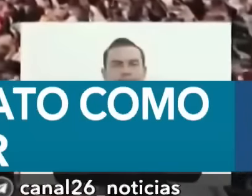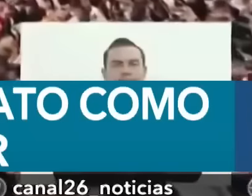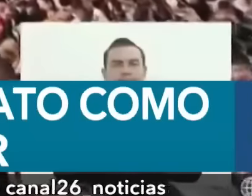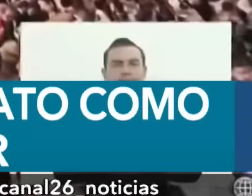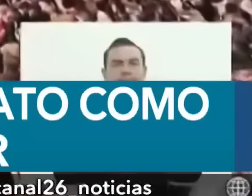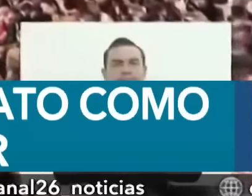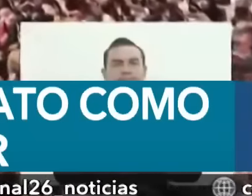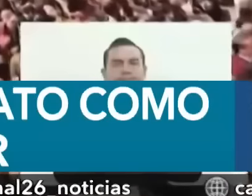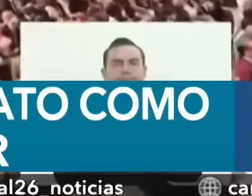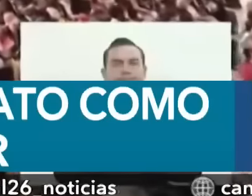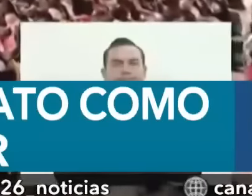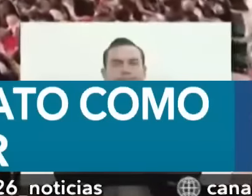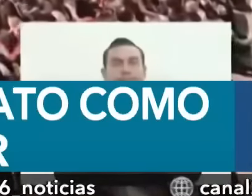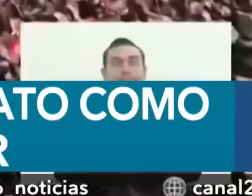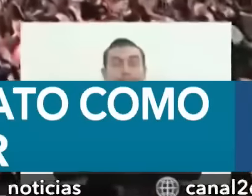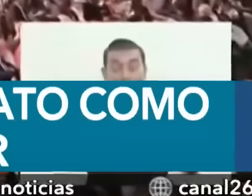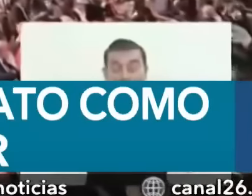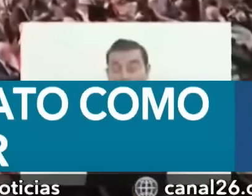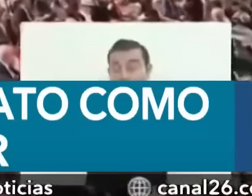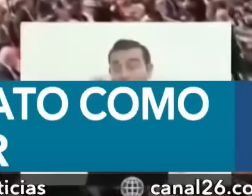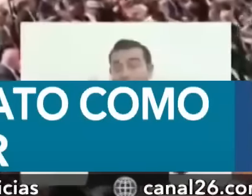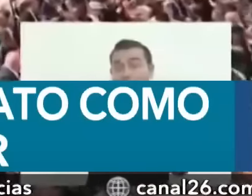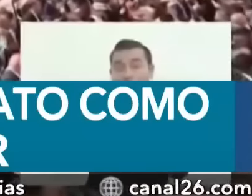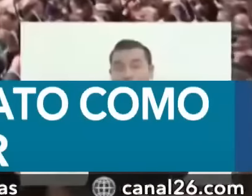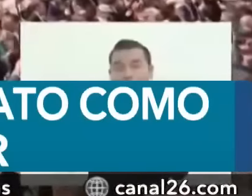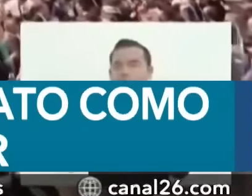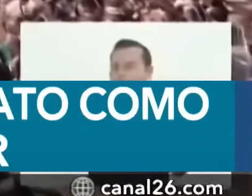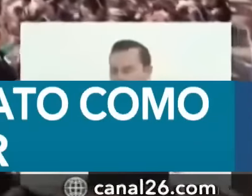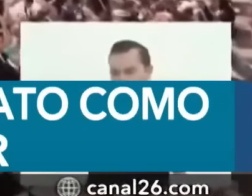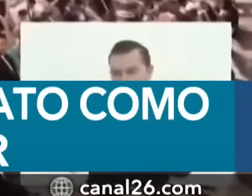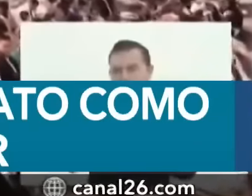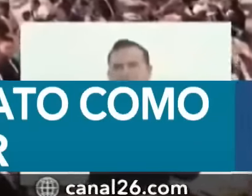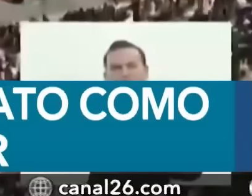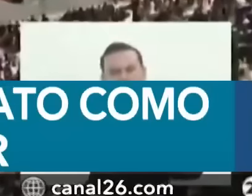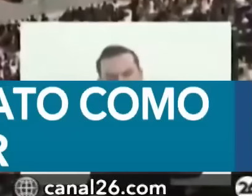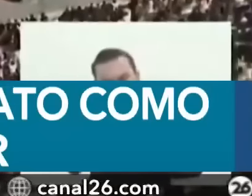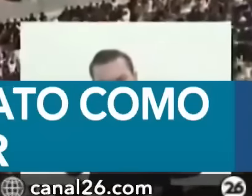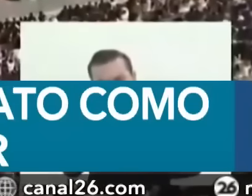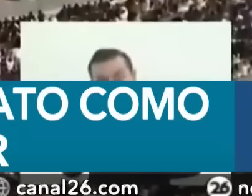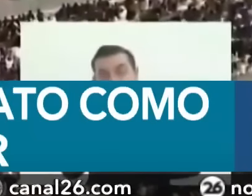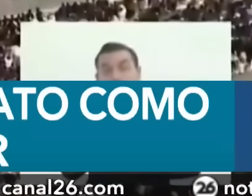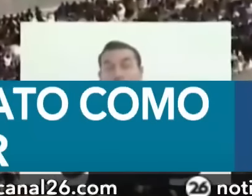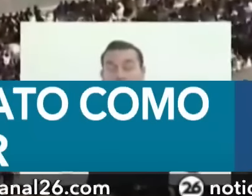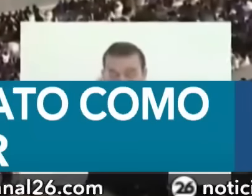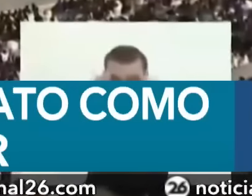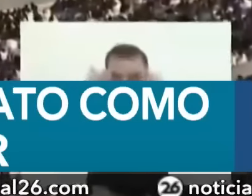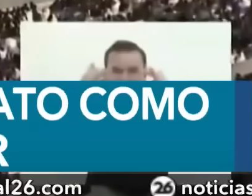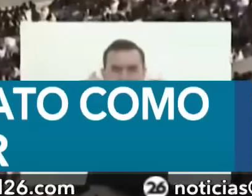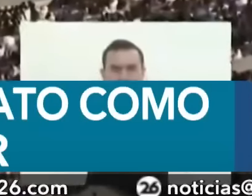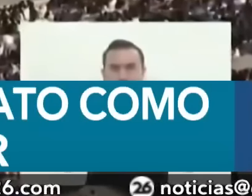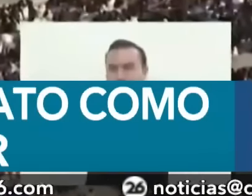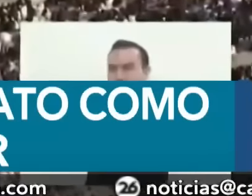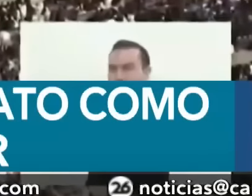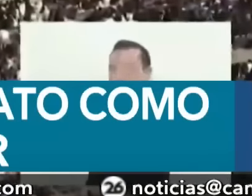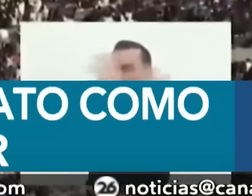internacionales con respecto a la consagración de los derechos o no de, en cuanto a la libertad de expresión, sobre todas las cosas,